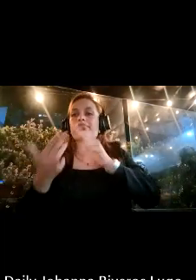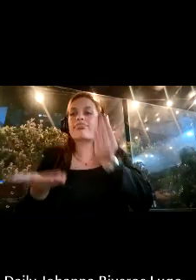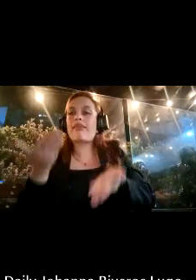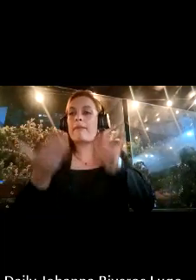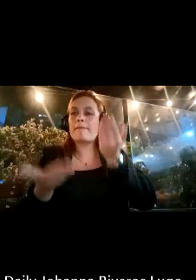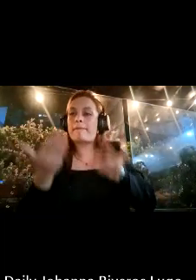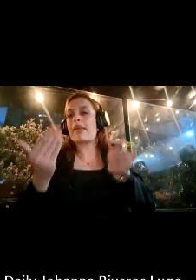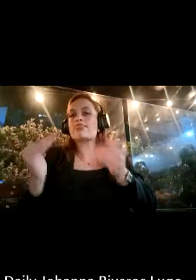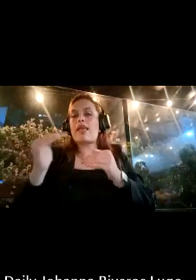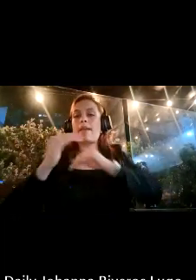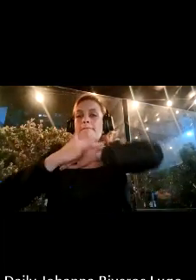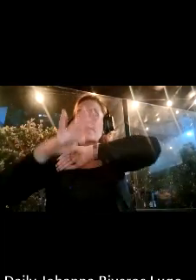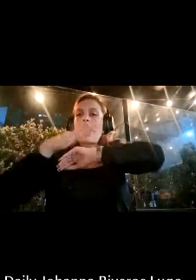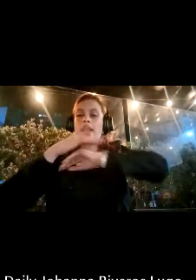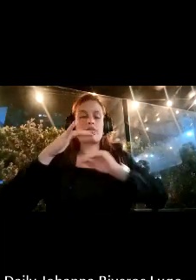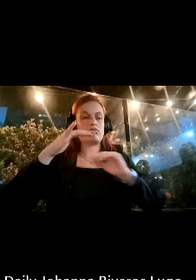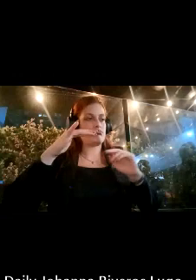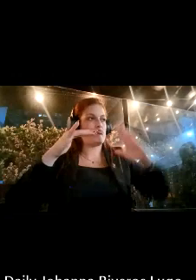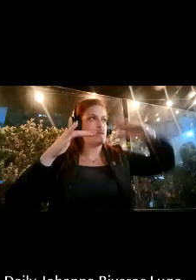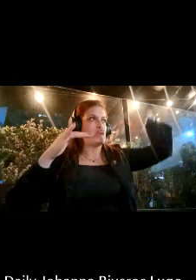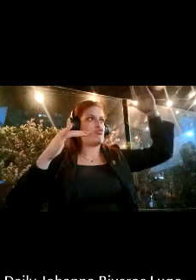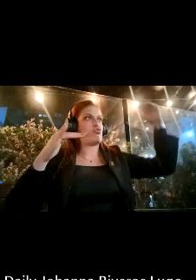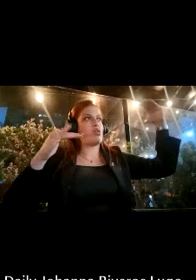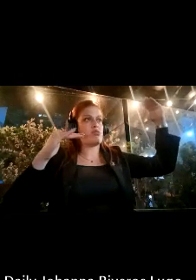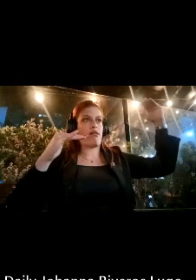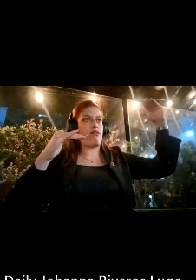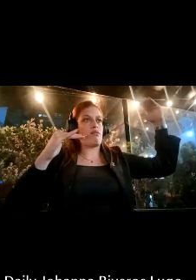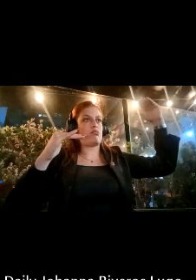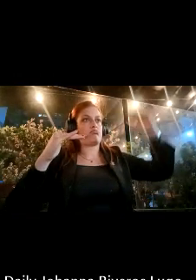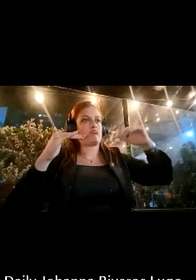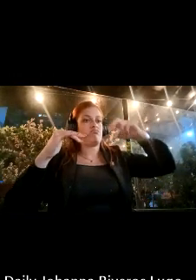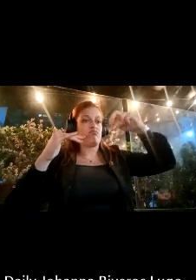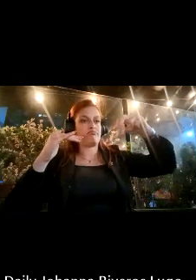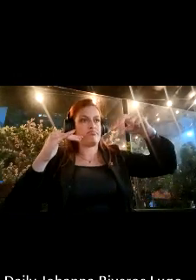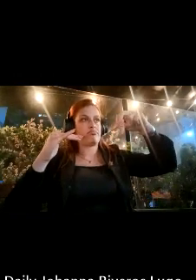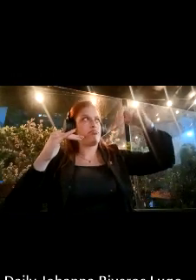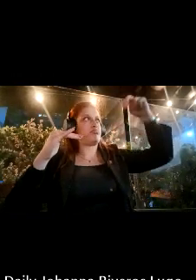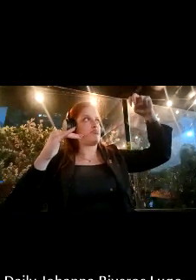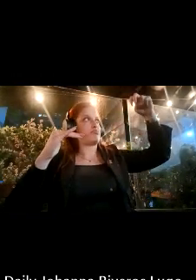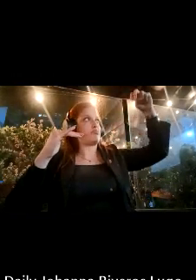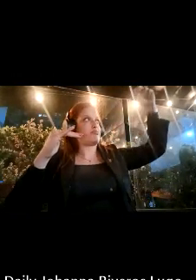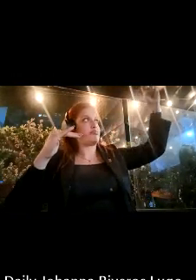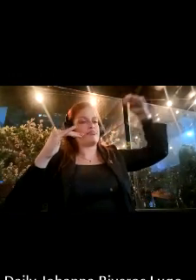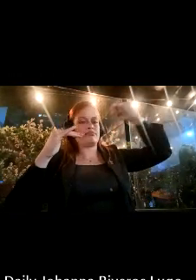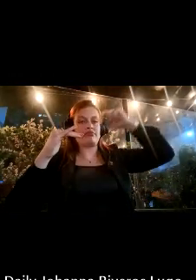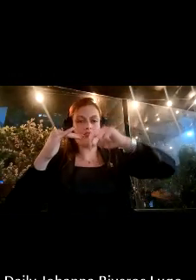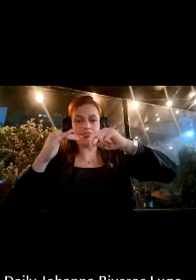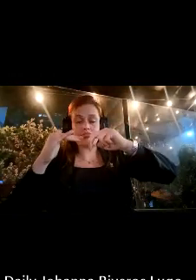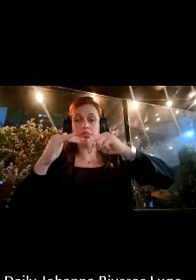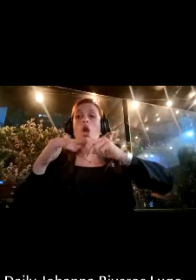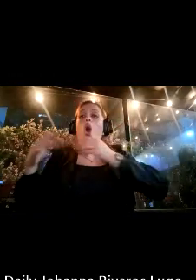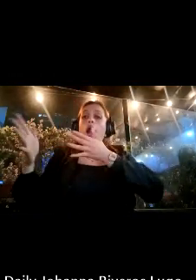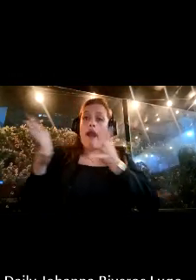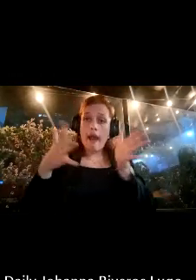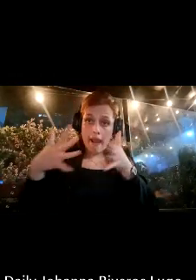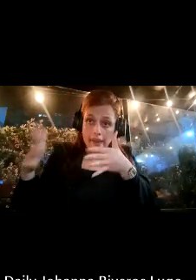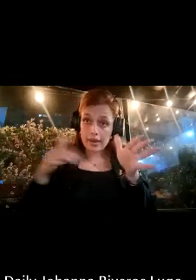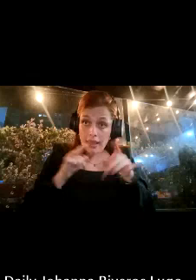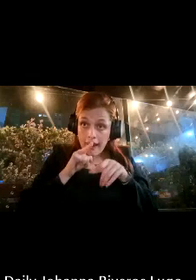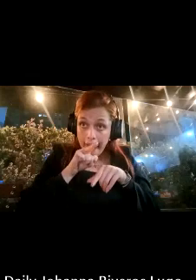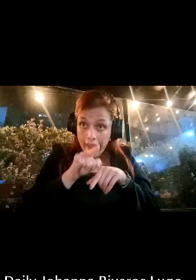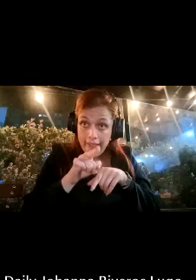y dependiendo del medio por el que se transmite. Si es por el aire, y digamos, y la temperatura también tiene que